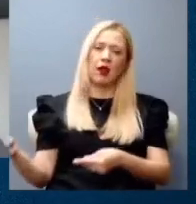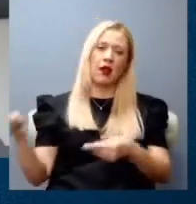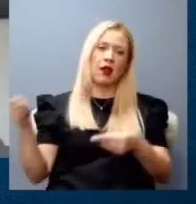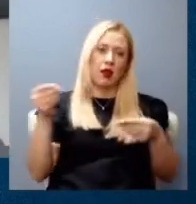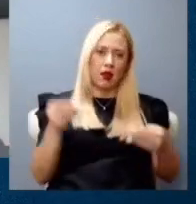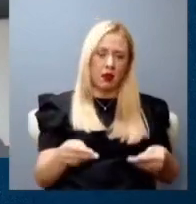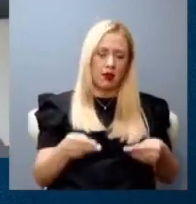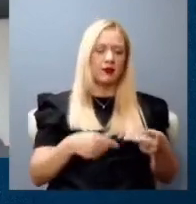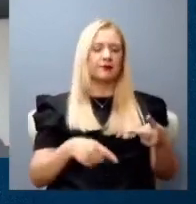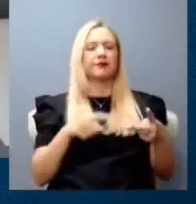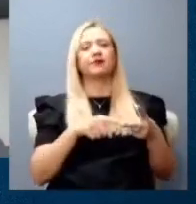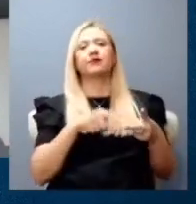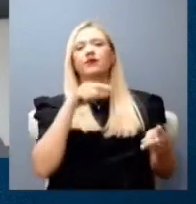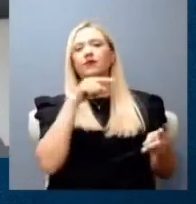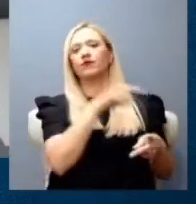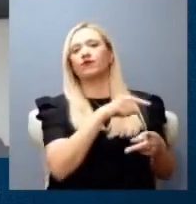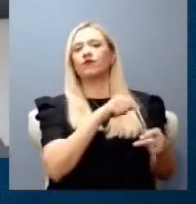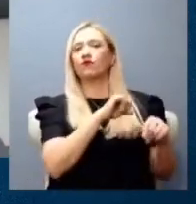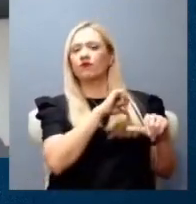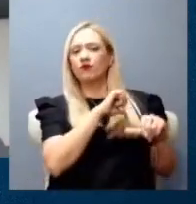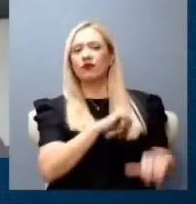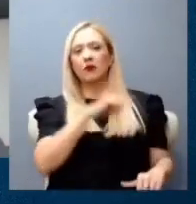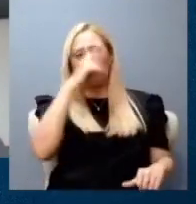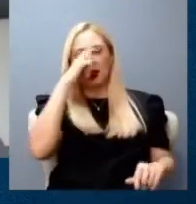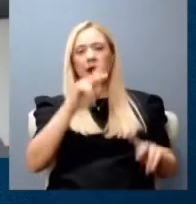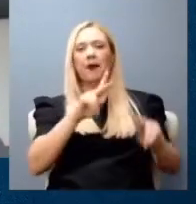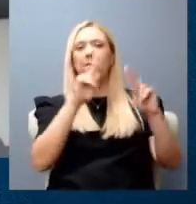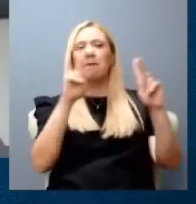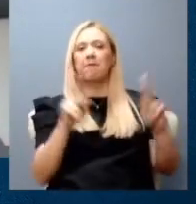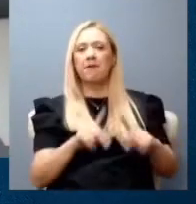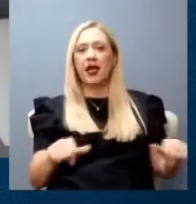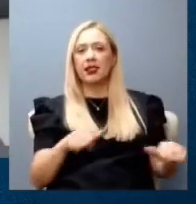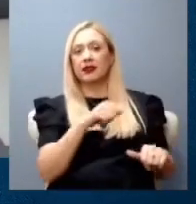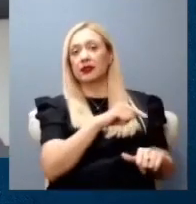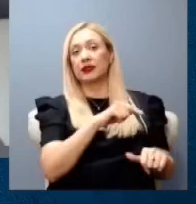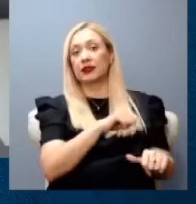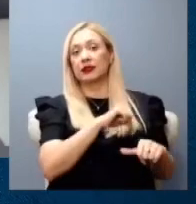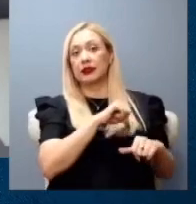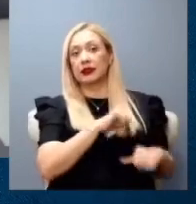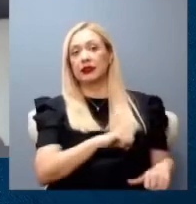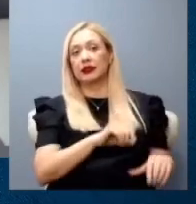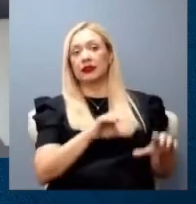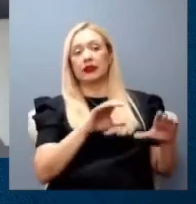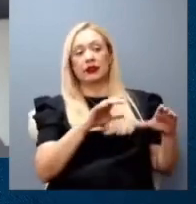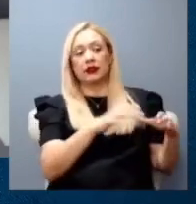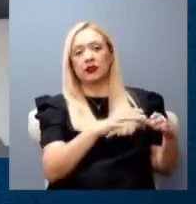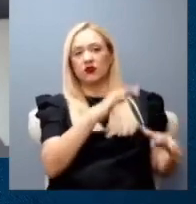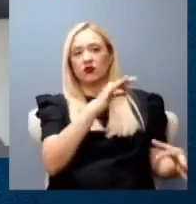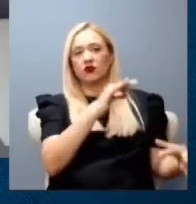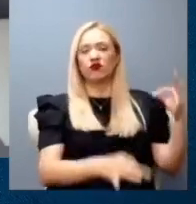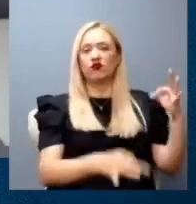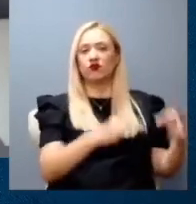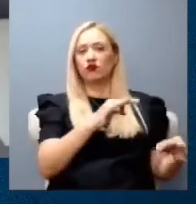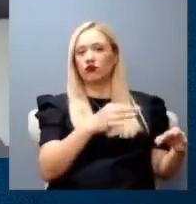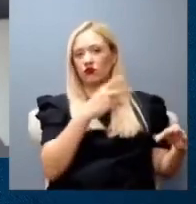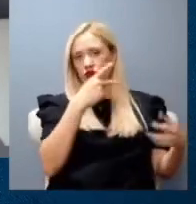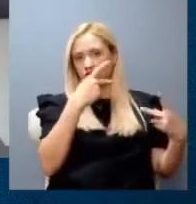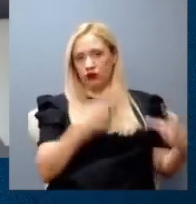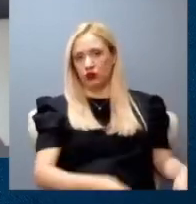para la paz, que es un diseño muy innovador, es un sistema, es un mecanismo de justicia